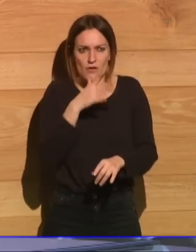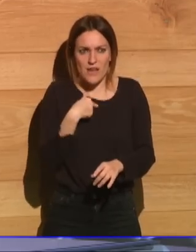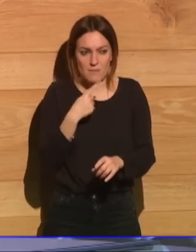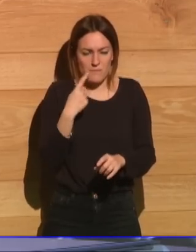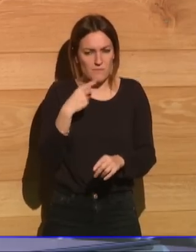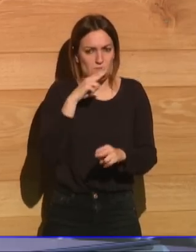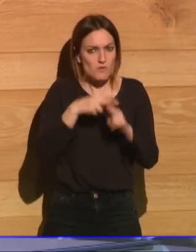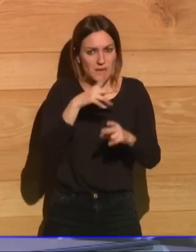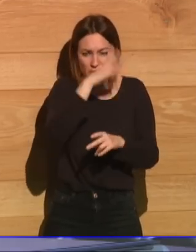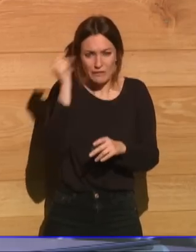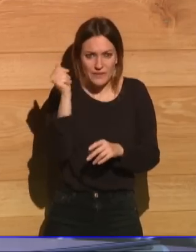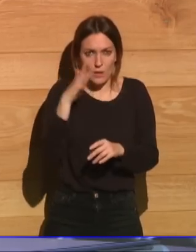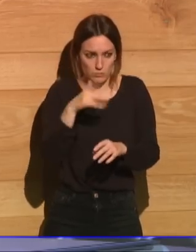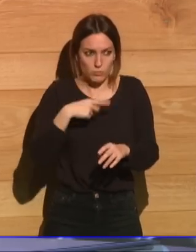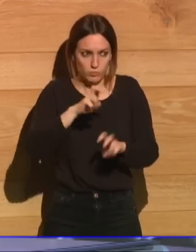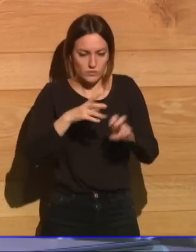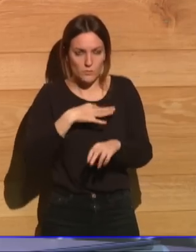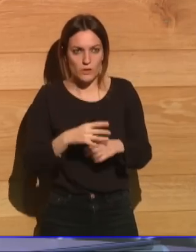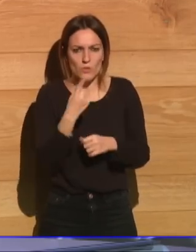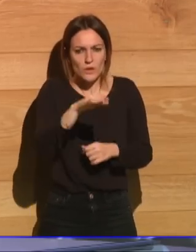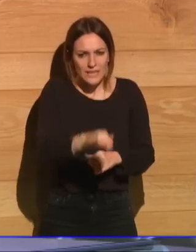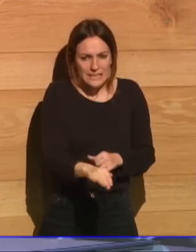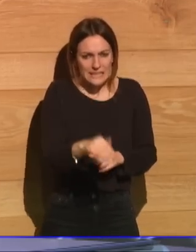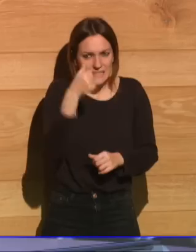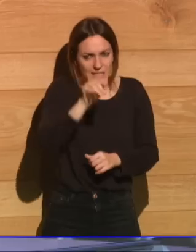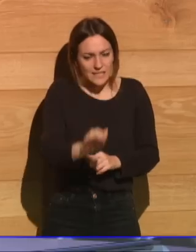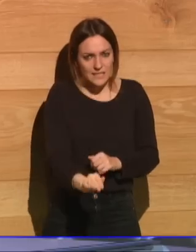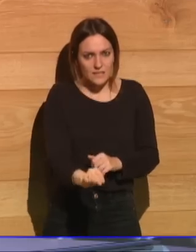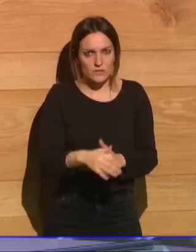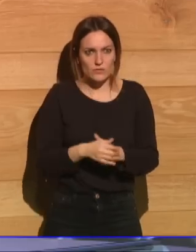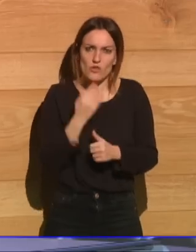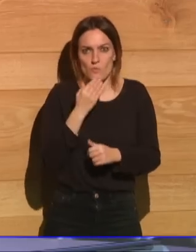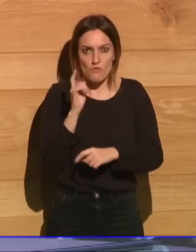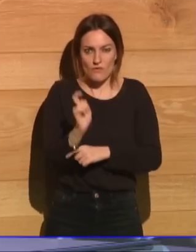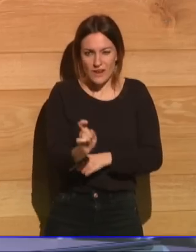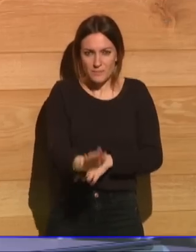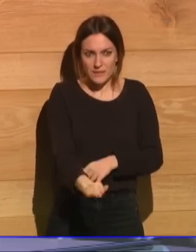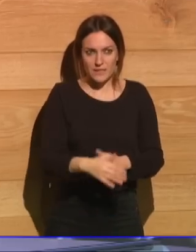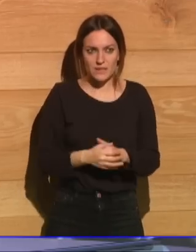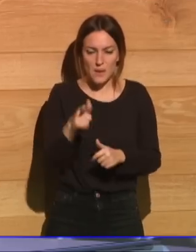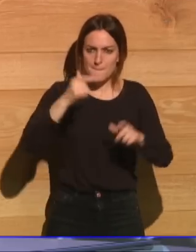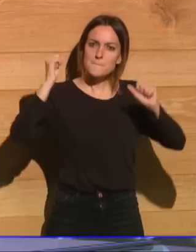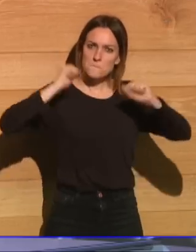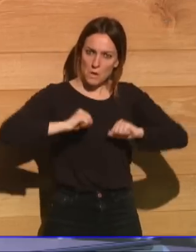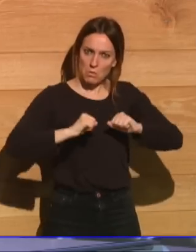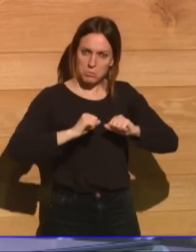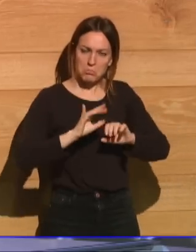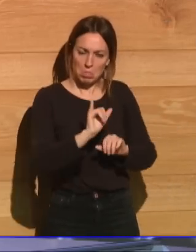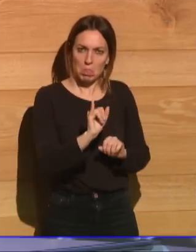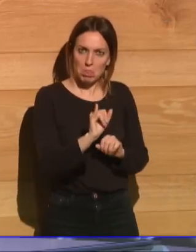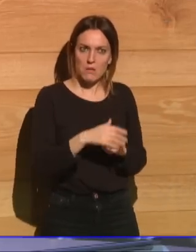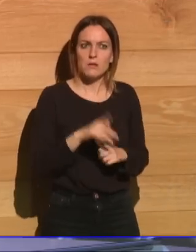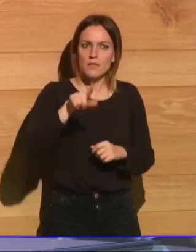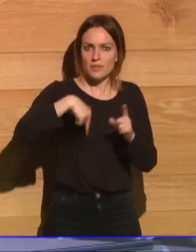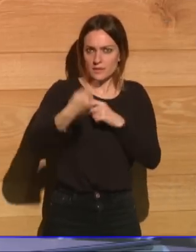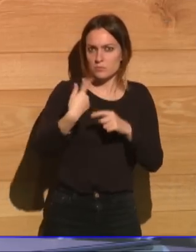un momento, que es un niño pequeño, una pequeña ratita, que es increíble con qué madurez interpretativa. Y efectivamente después hizo